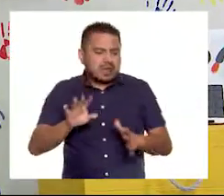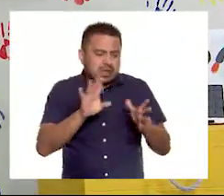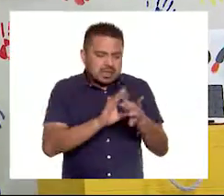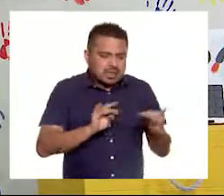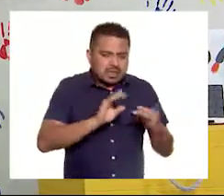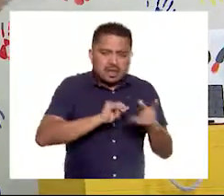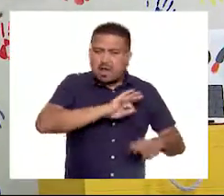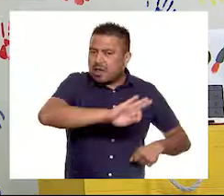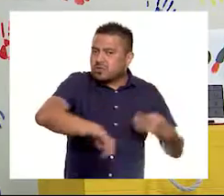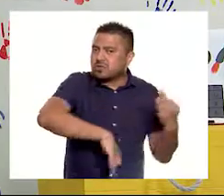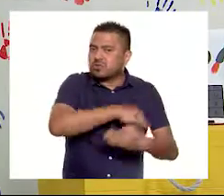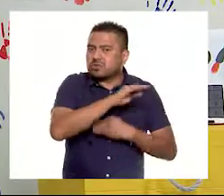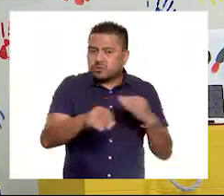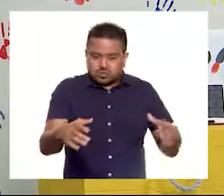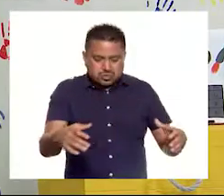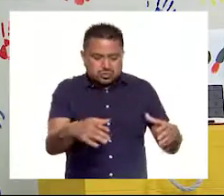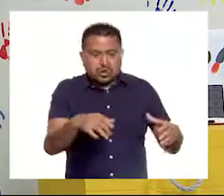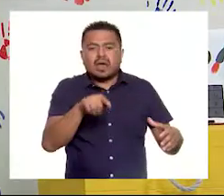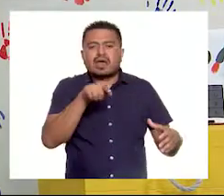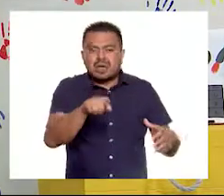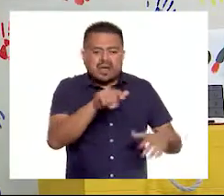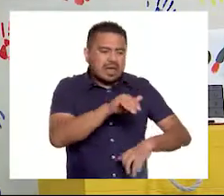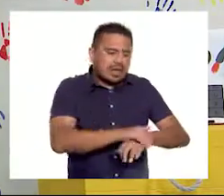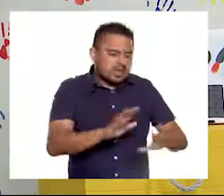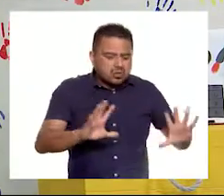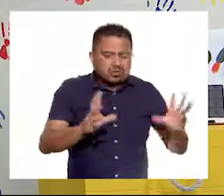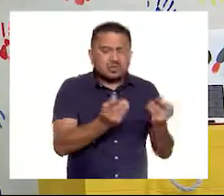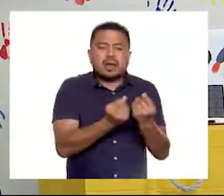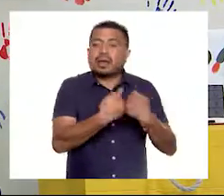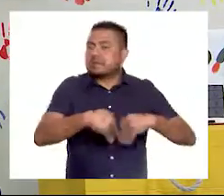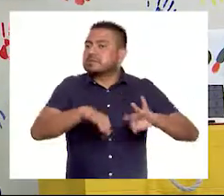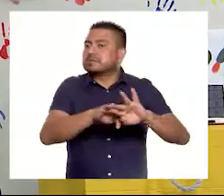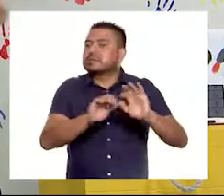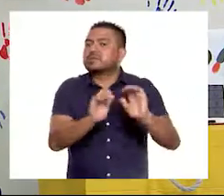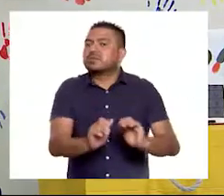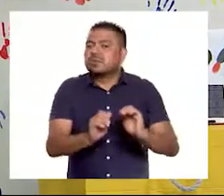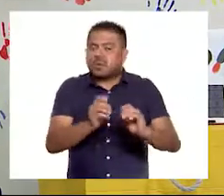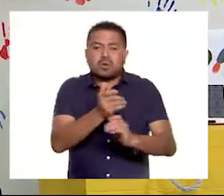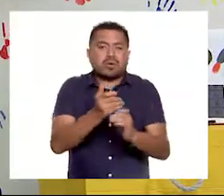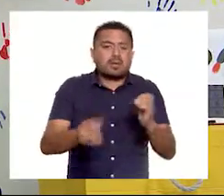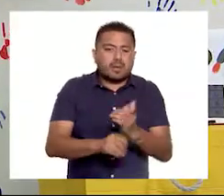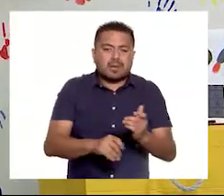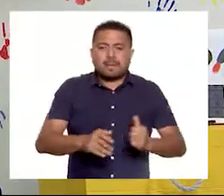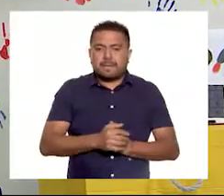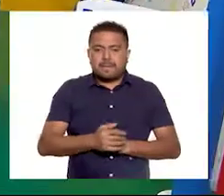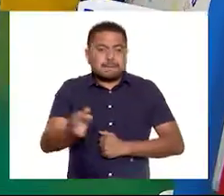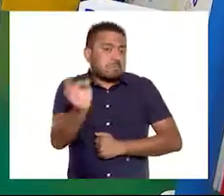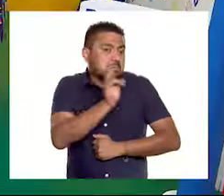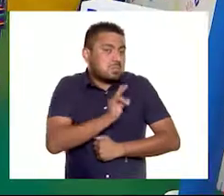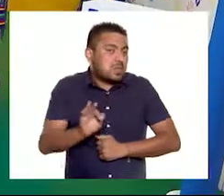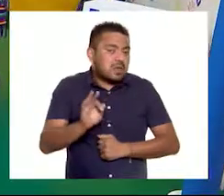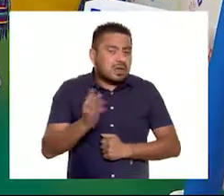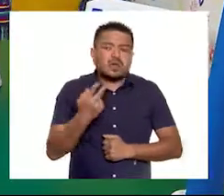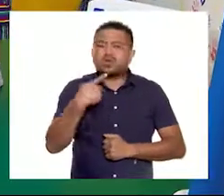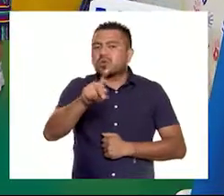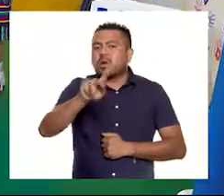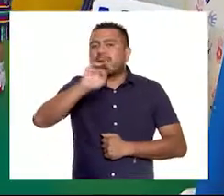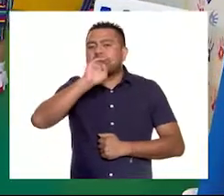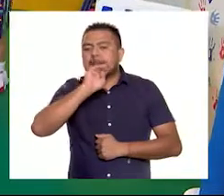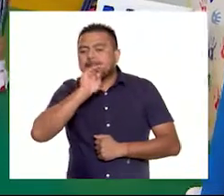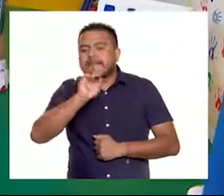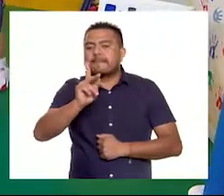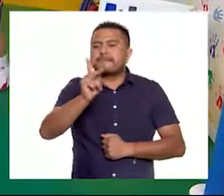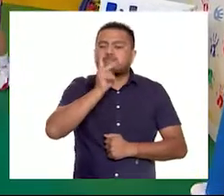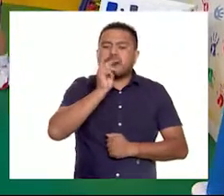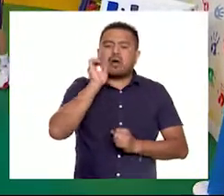explicar a todos, a ti y a tus amigos, la importancia y el cuidado de las cosas. Puede ser tu mamá o tu